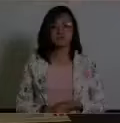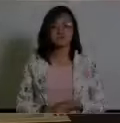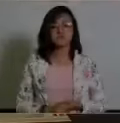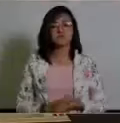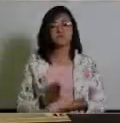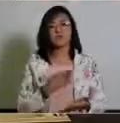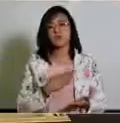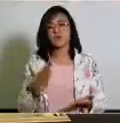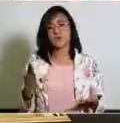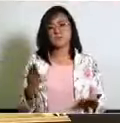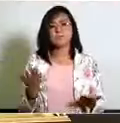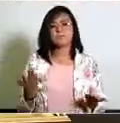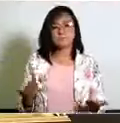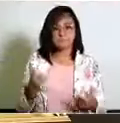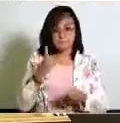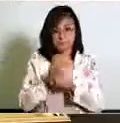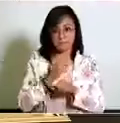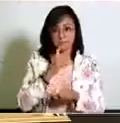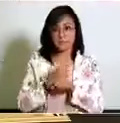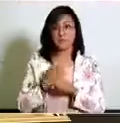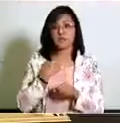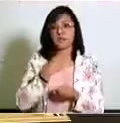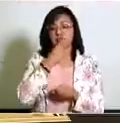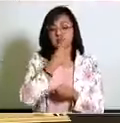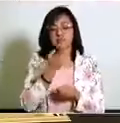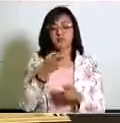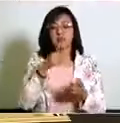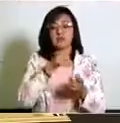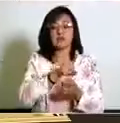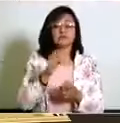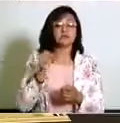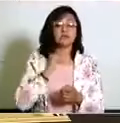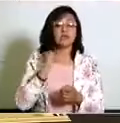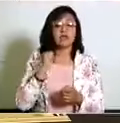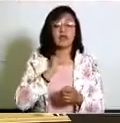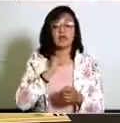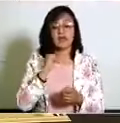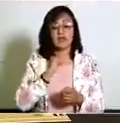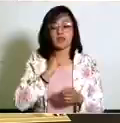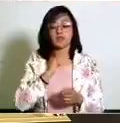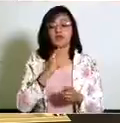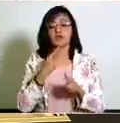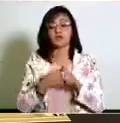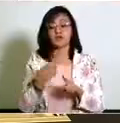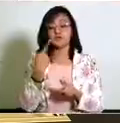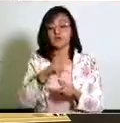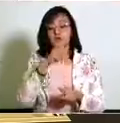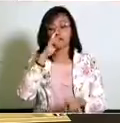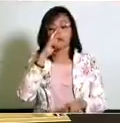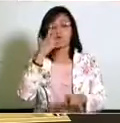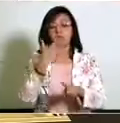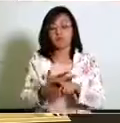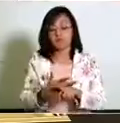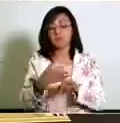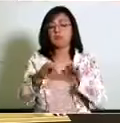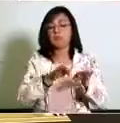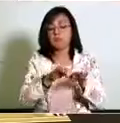bueno primero decirte que el senado en ejercicio de sus funciones